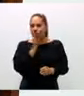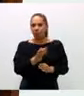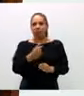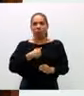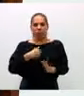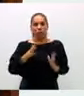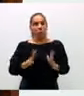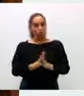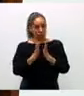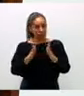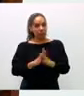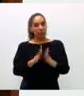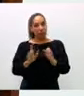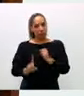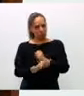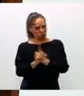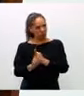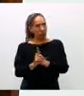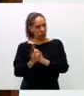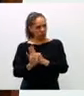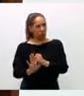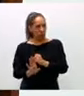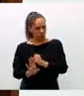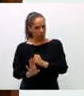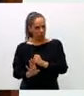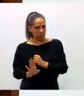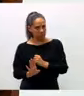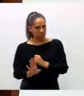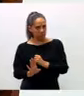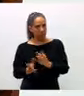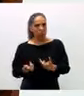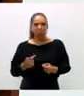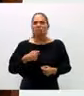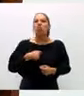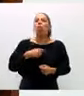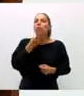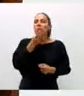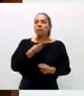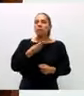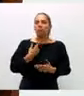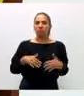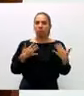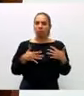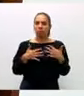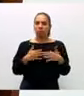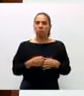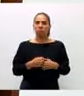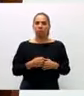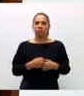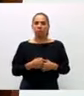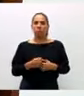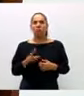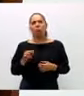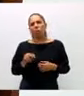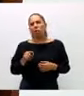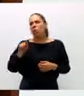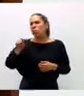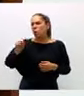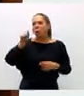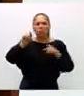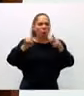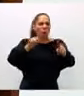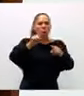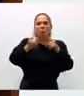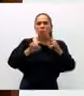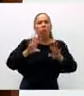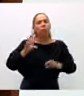su responsabilidad en lo que hacen, en lo que dijeron, y esto no implica culpar o señalar con un